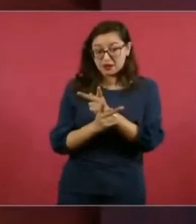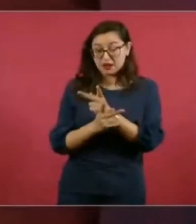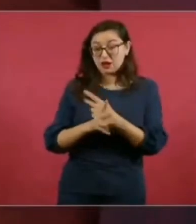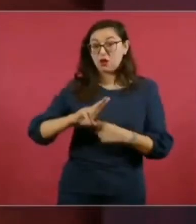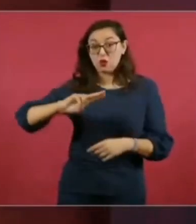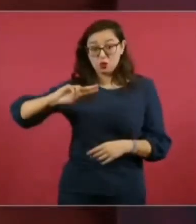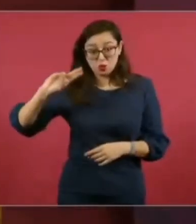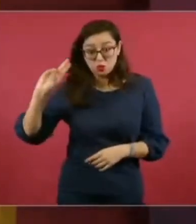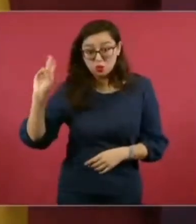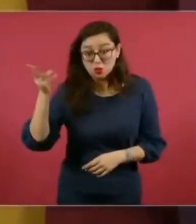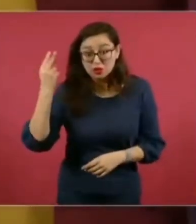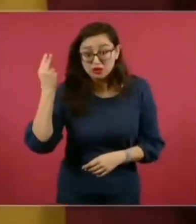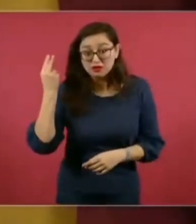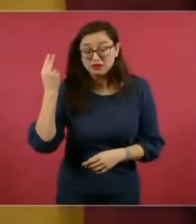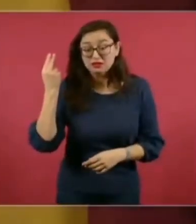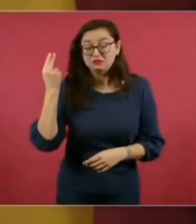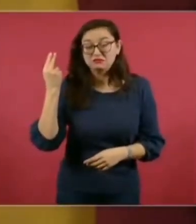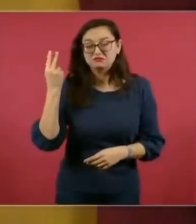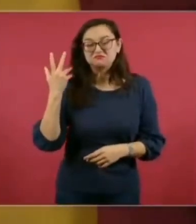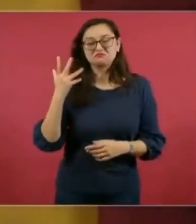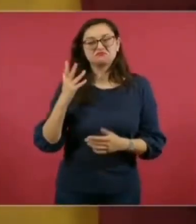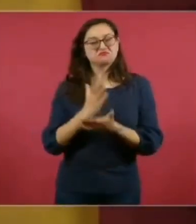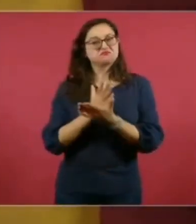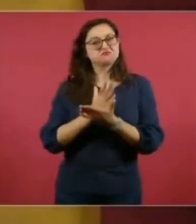la educación